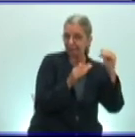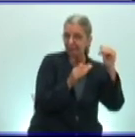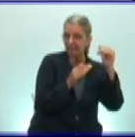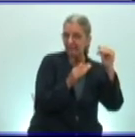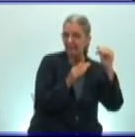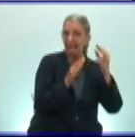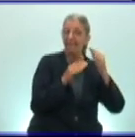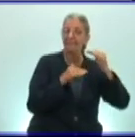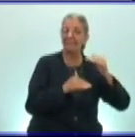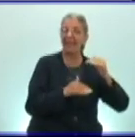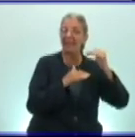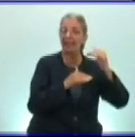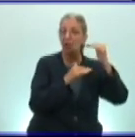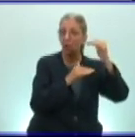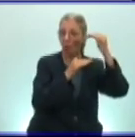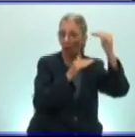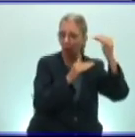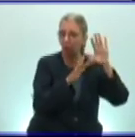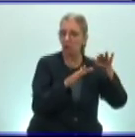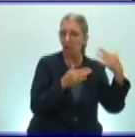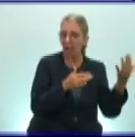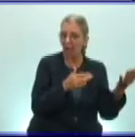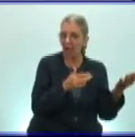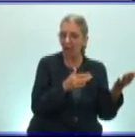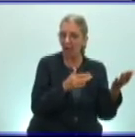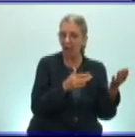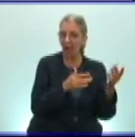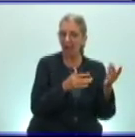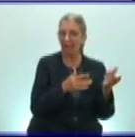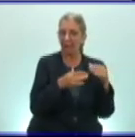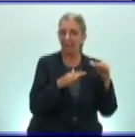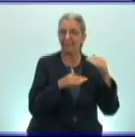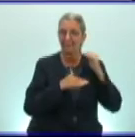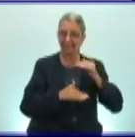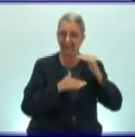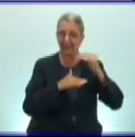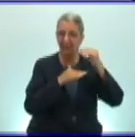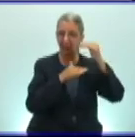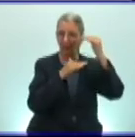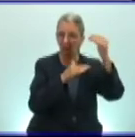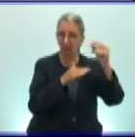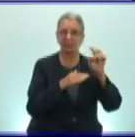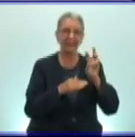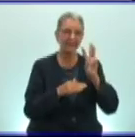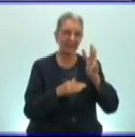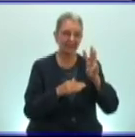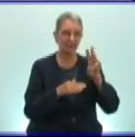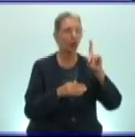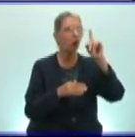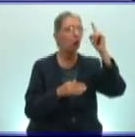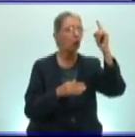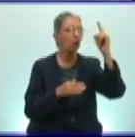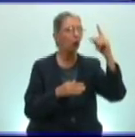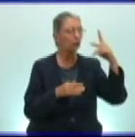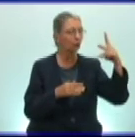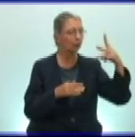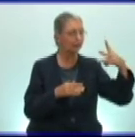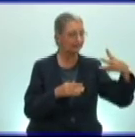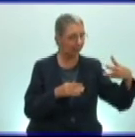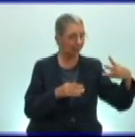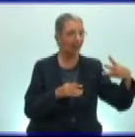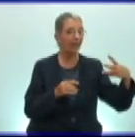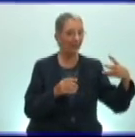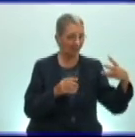indicando el periodo. En este caso está en el periodo 3. Fíjense lo importante que es la